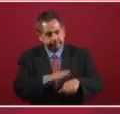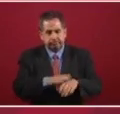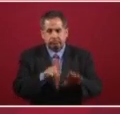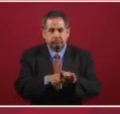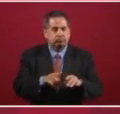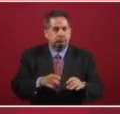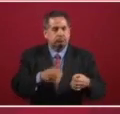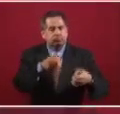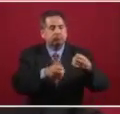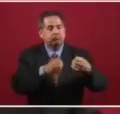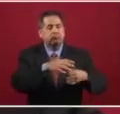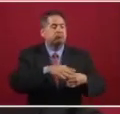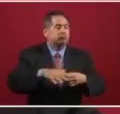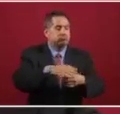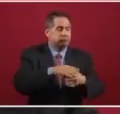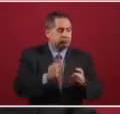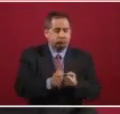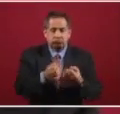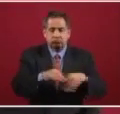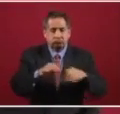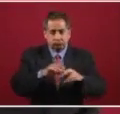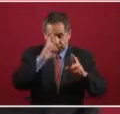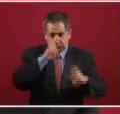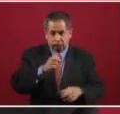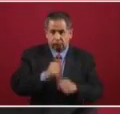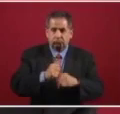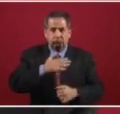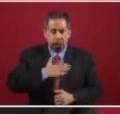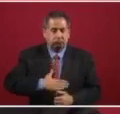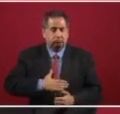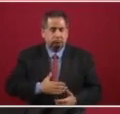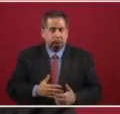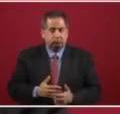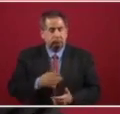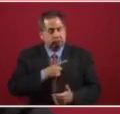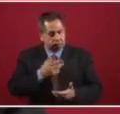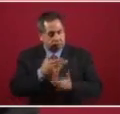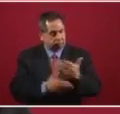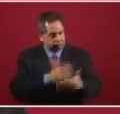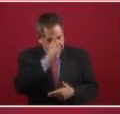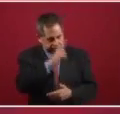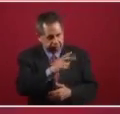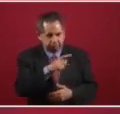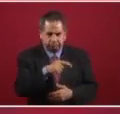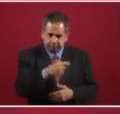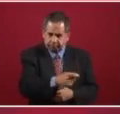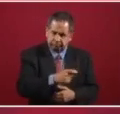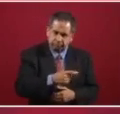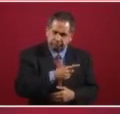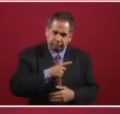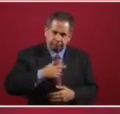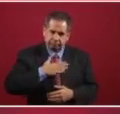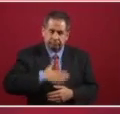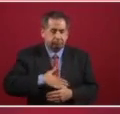Poder Judicial, de manera muy respetuosa. Tenemos una comunicación